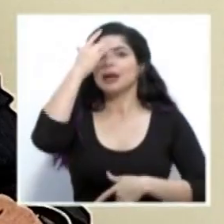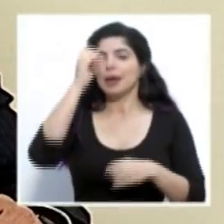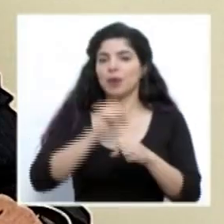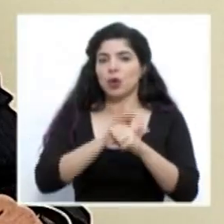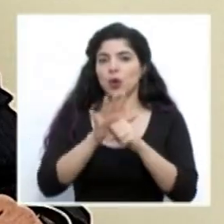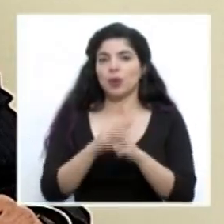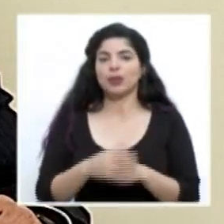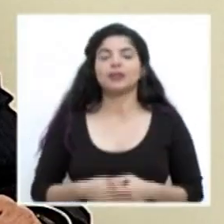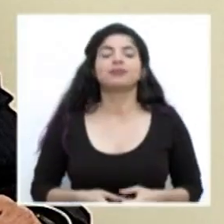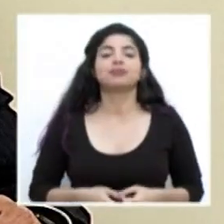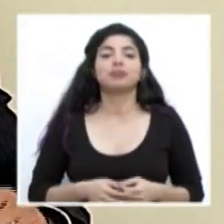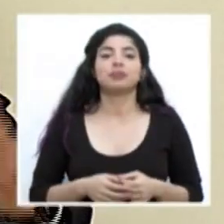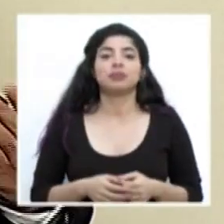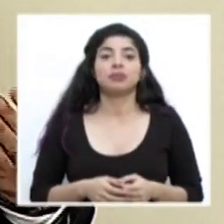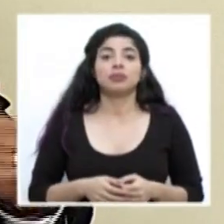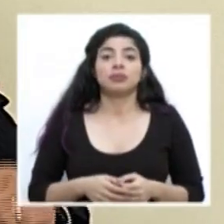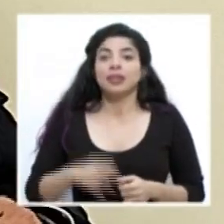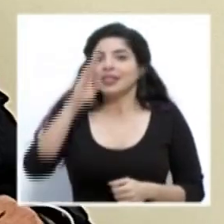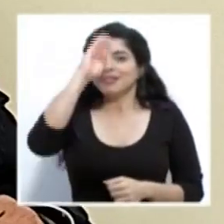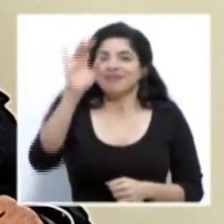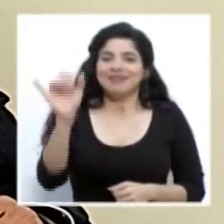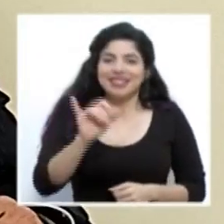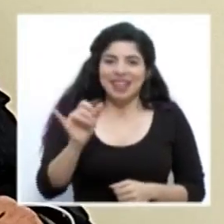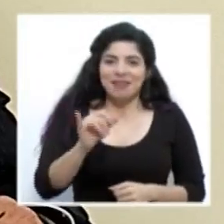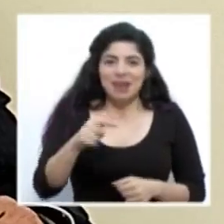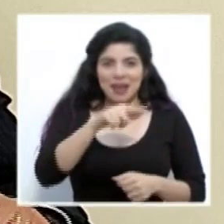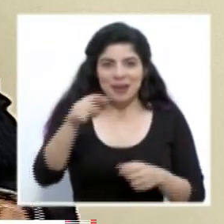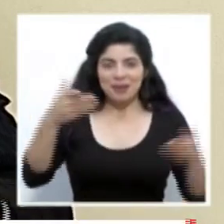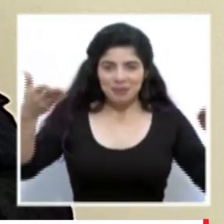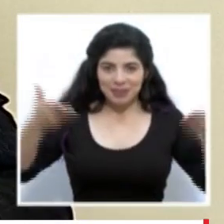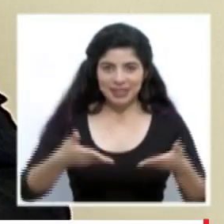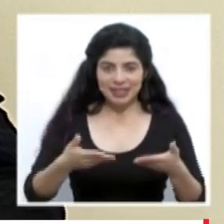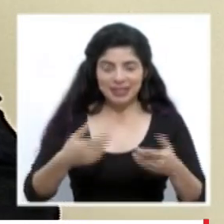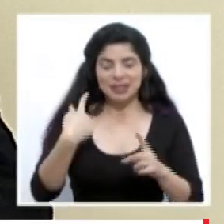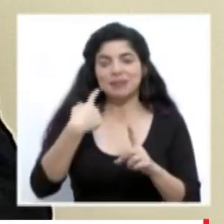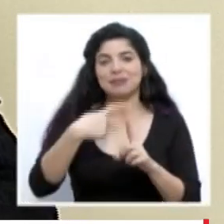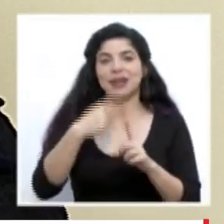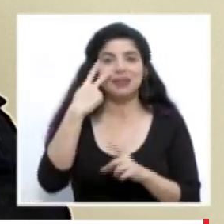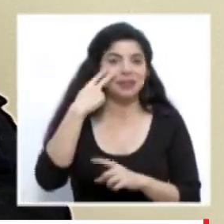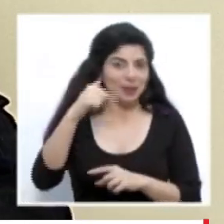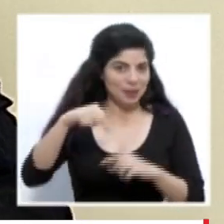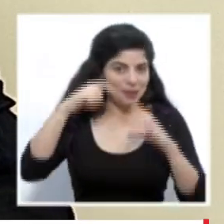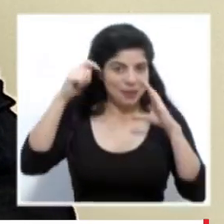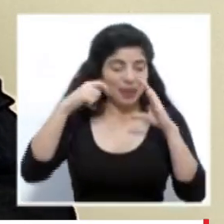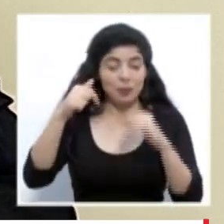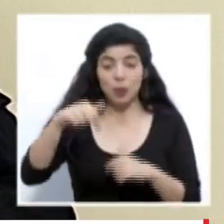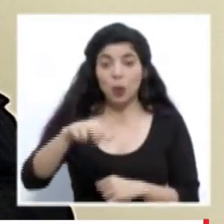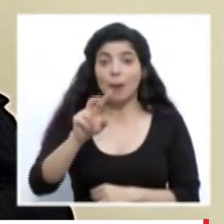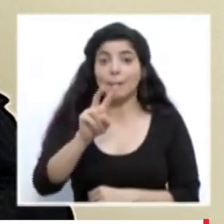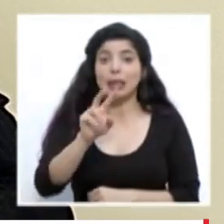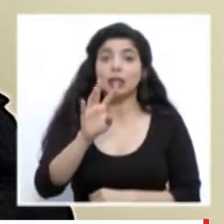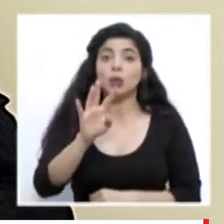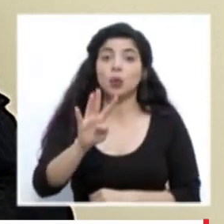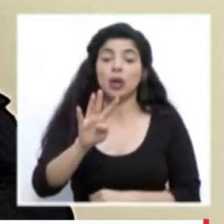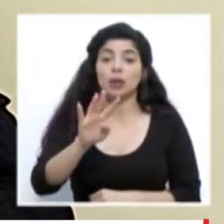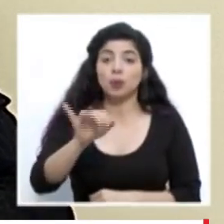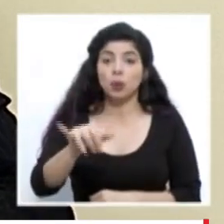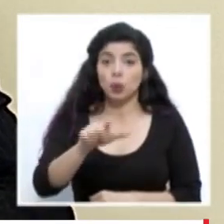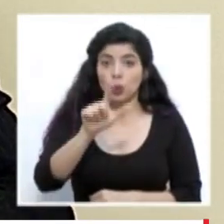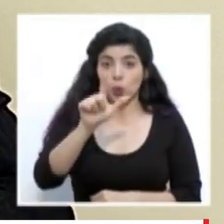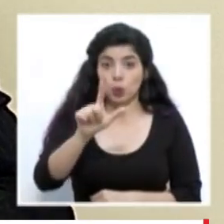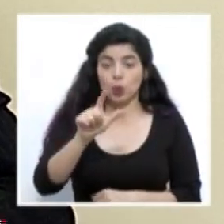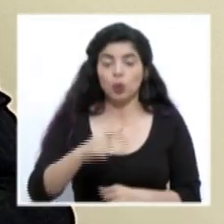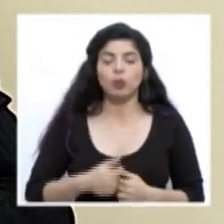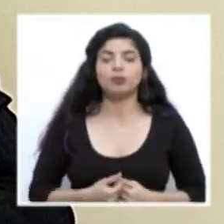COVID-19. Y un saludo también obviamente a los presentes y a los que están siguiendo la transmisión. Al ser 24 de